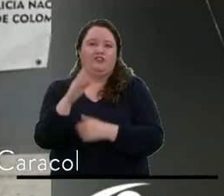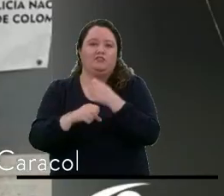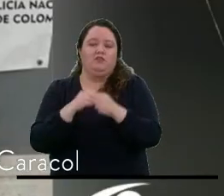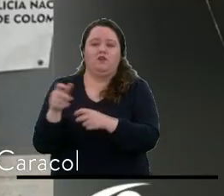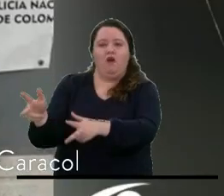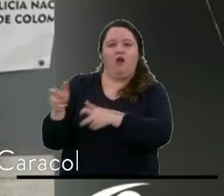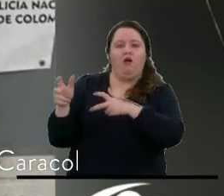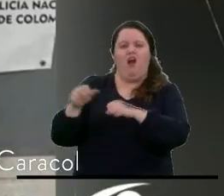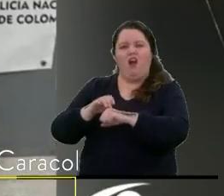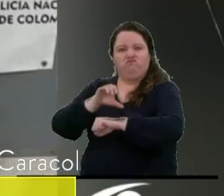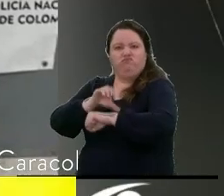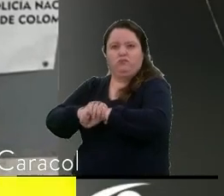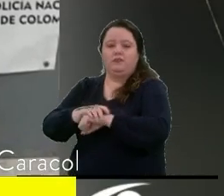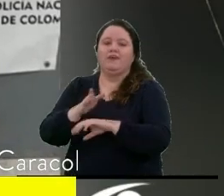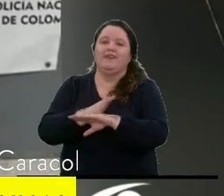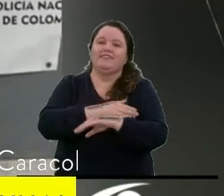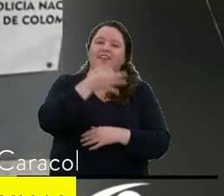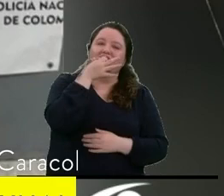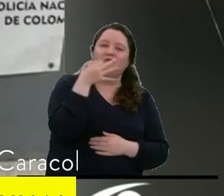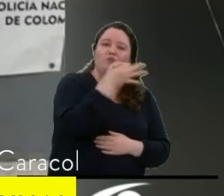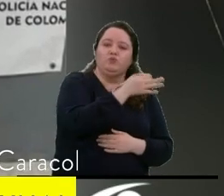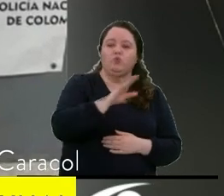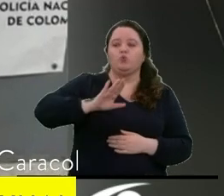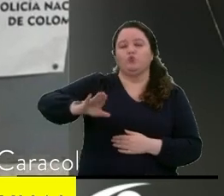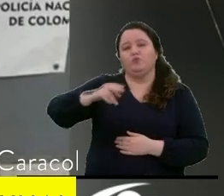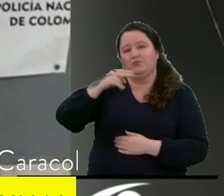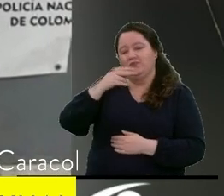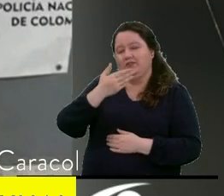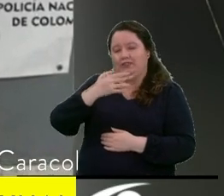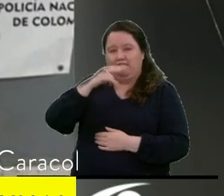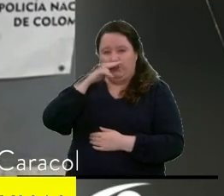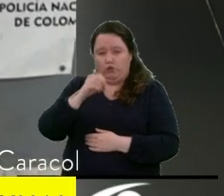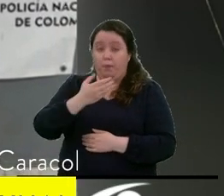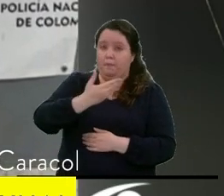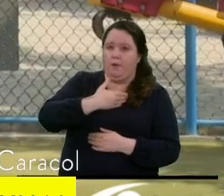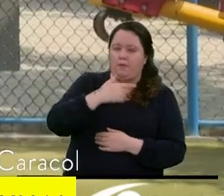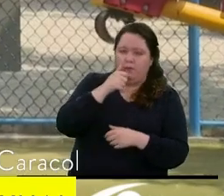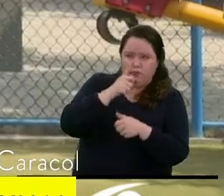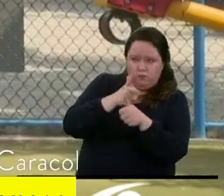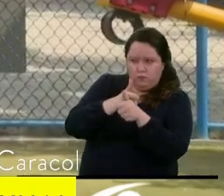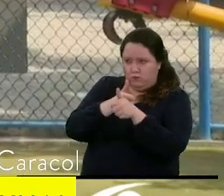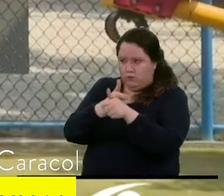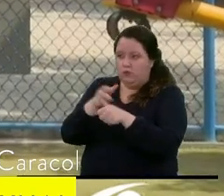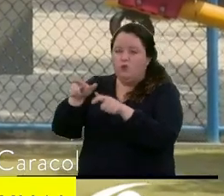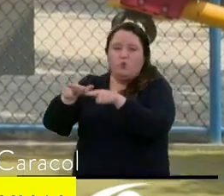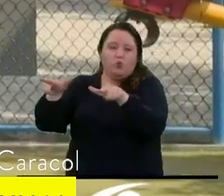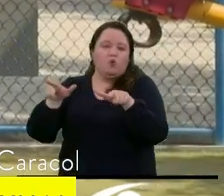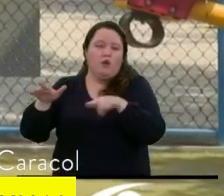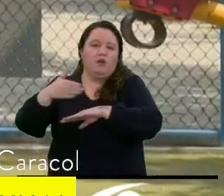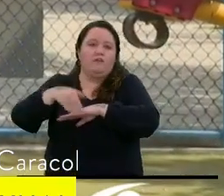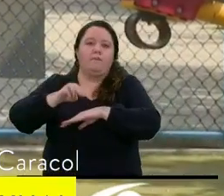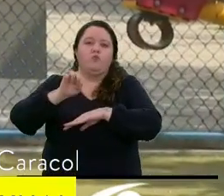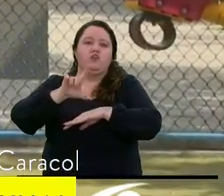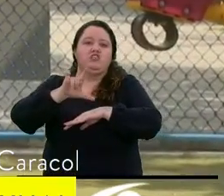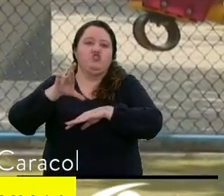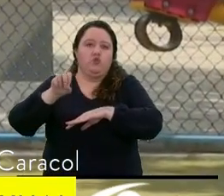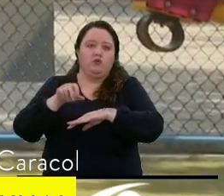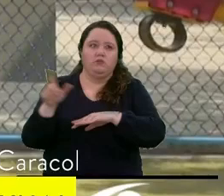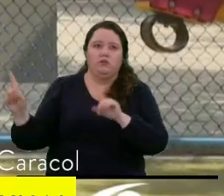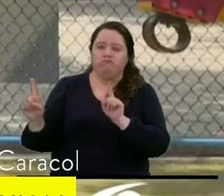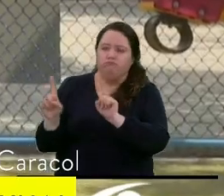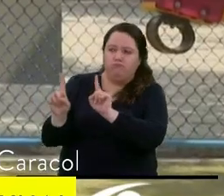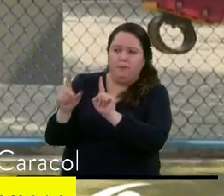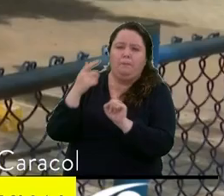14 años. La denuncia fue realizada por la madre del niño luego de seguirlo hasta un establecimiento ubicado en la avenida Murillo, donde al parecer